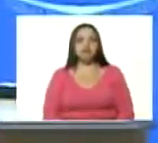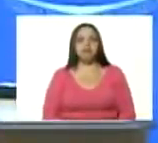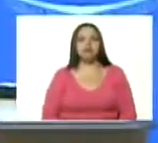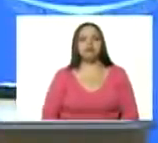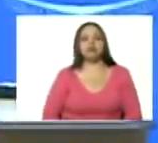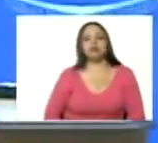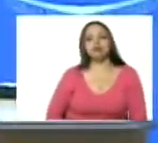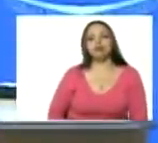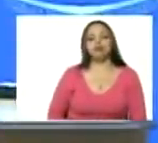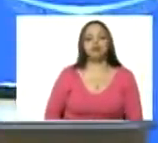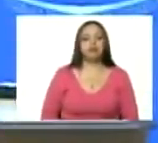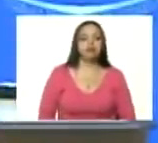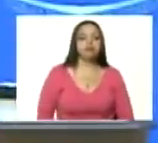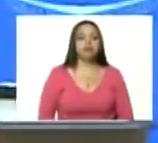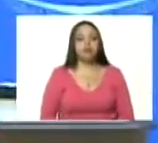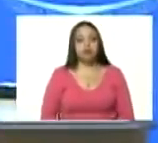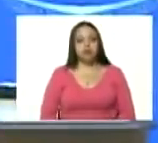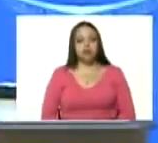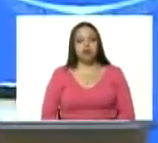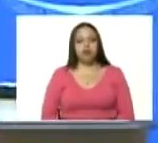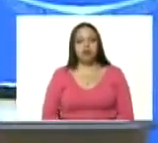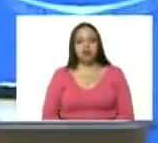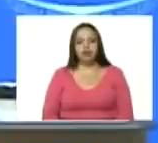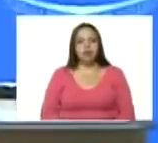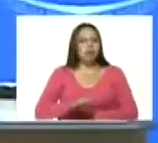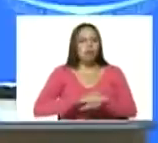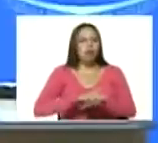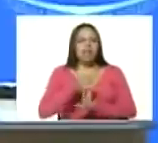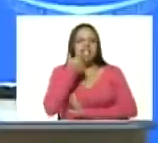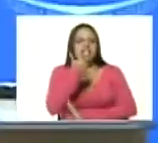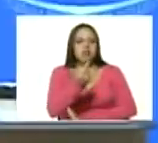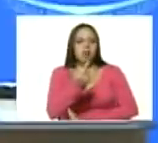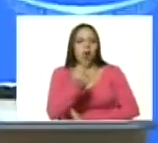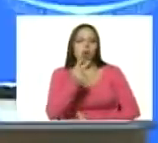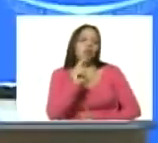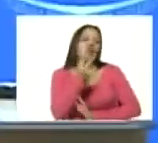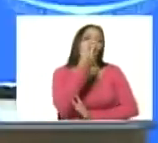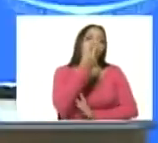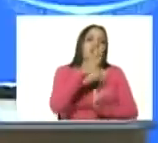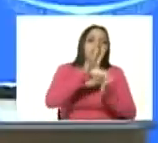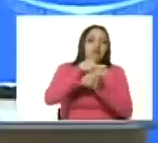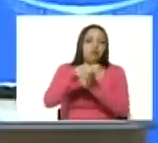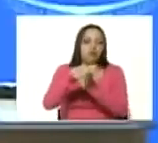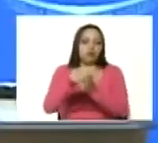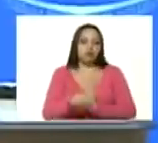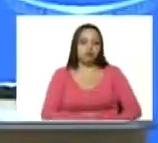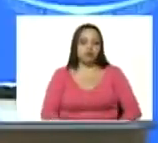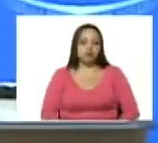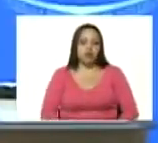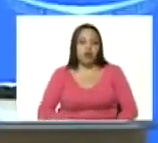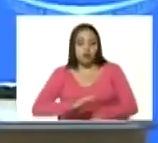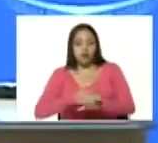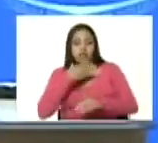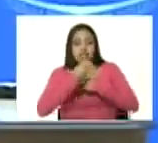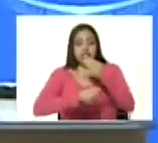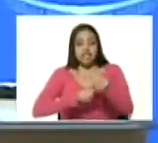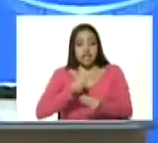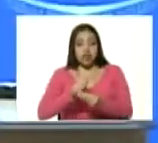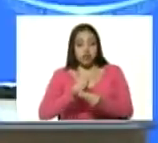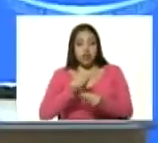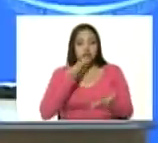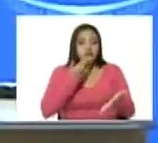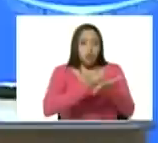Adrián. ¿Por qué decimos que es una doble estafa? Porque generan así llamado un